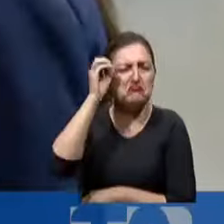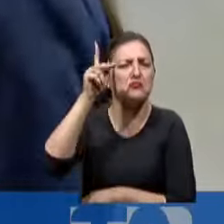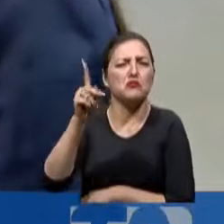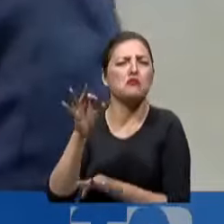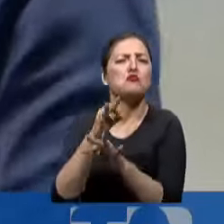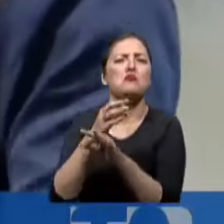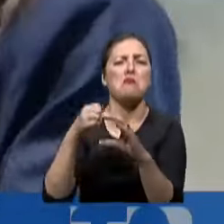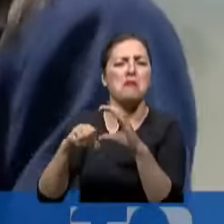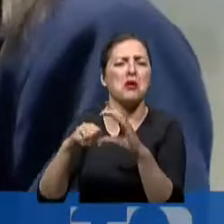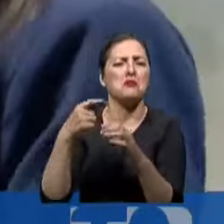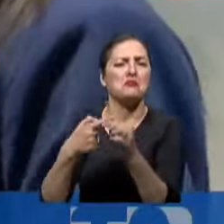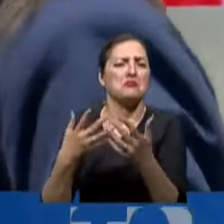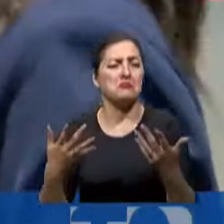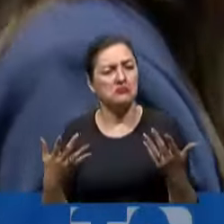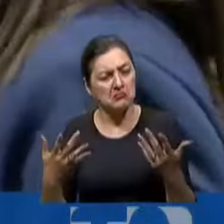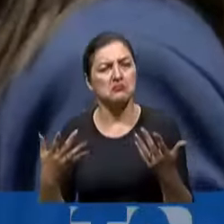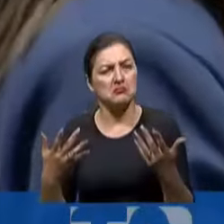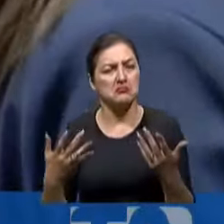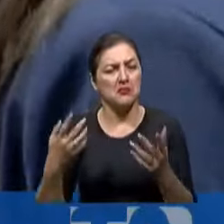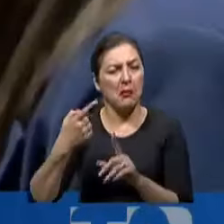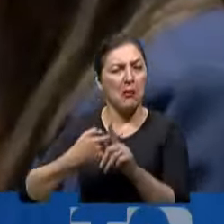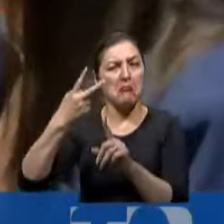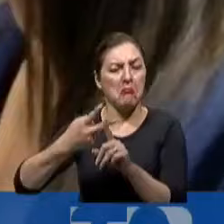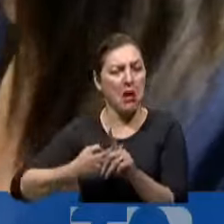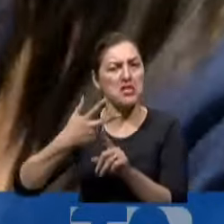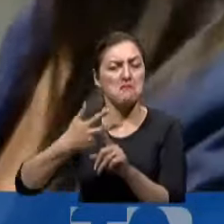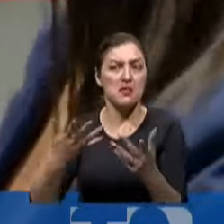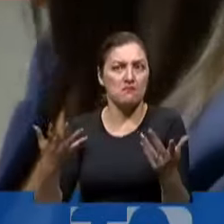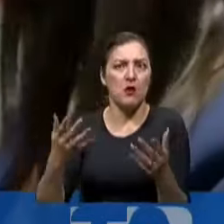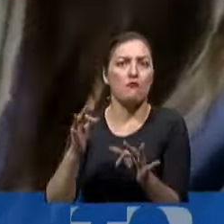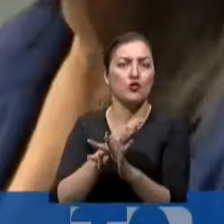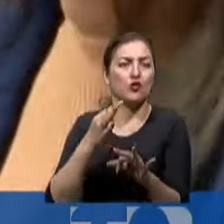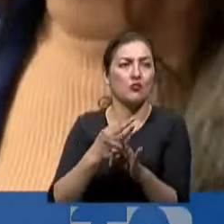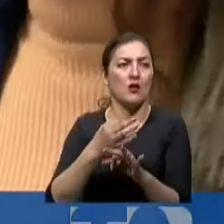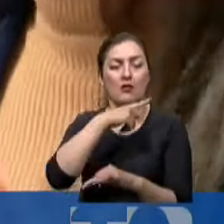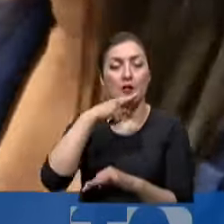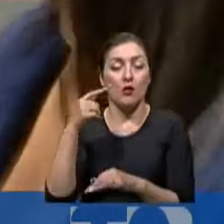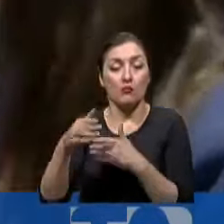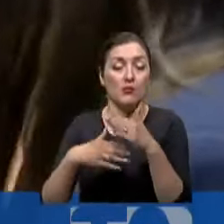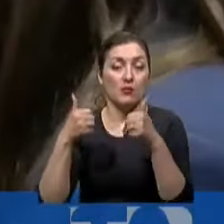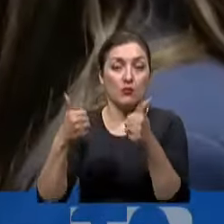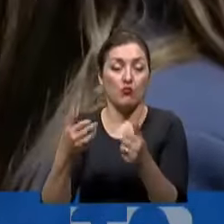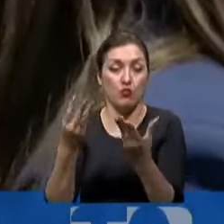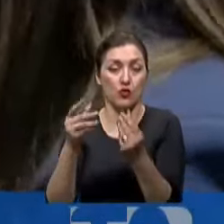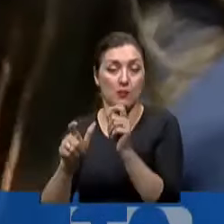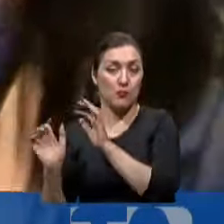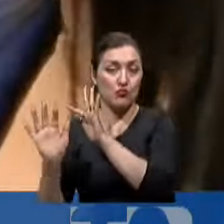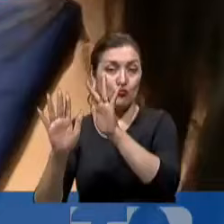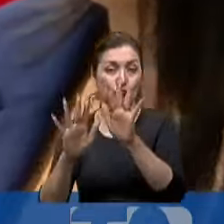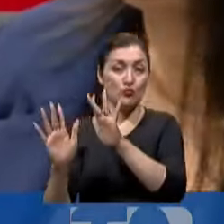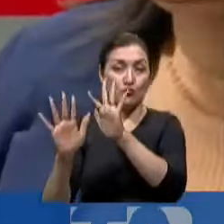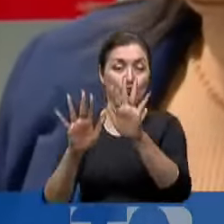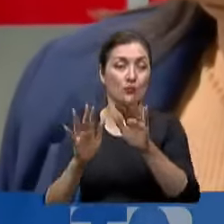del Metro de Quito? Ya van algunos meses de operación. Durante este feriado también hubo gran afluencia de